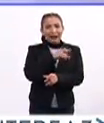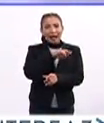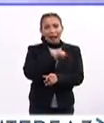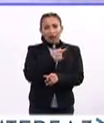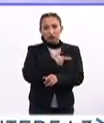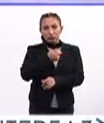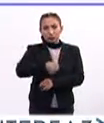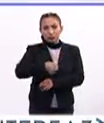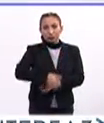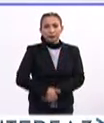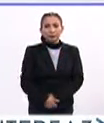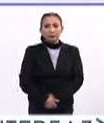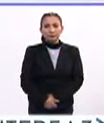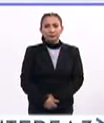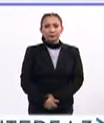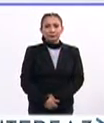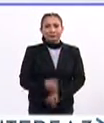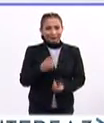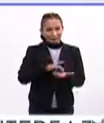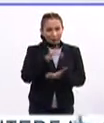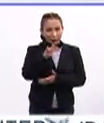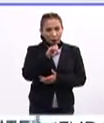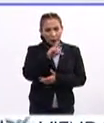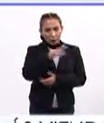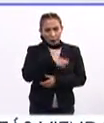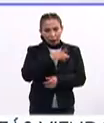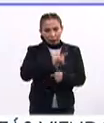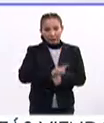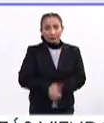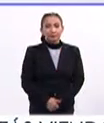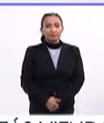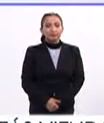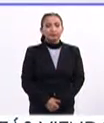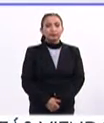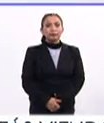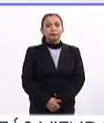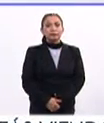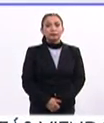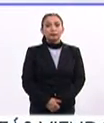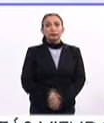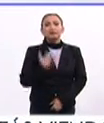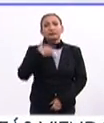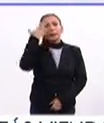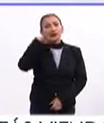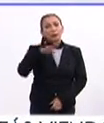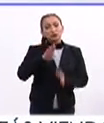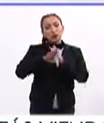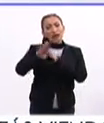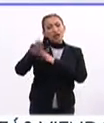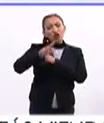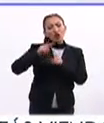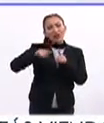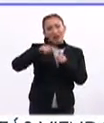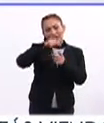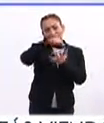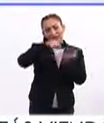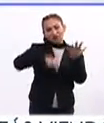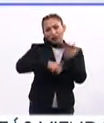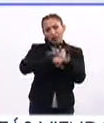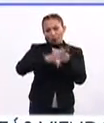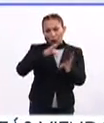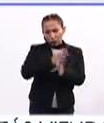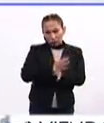un placer saludarte. Muchas gracias, Omar. Buenos días. Pues sabemos que la migración tiene muchas aristas,